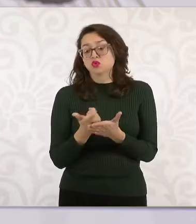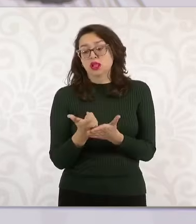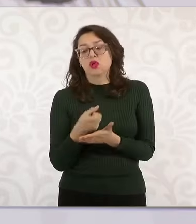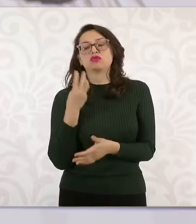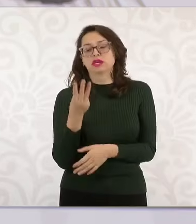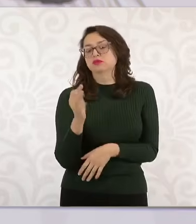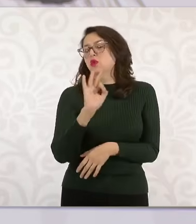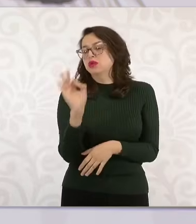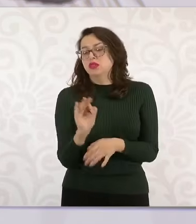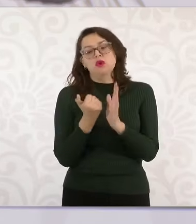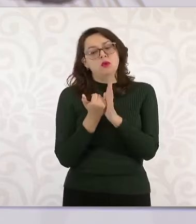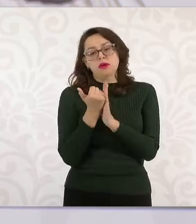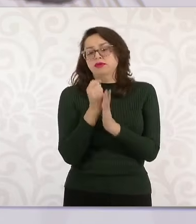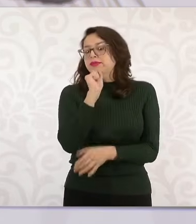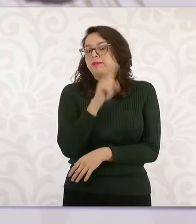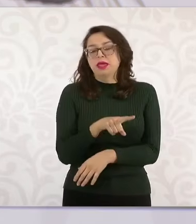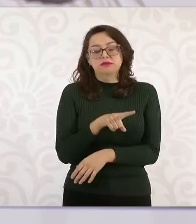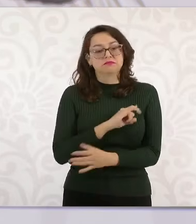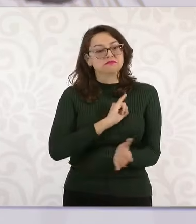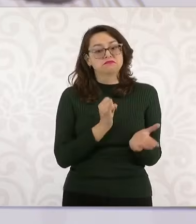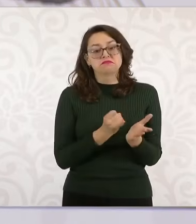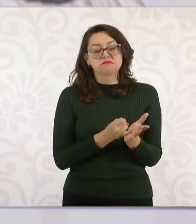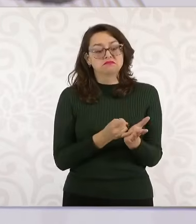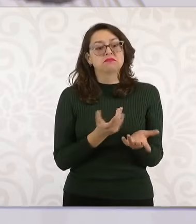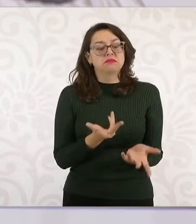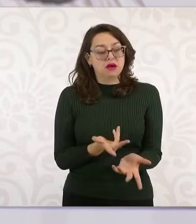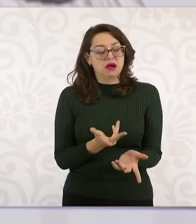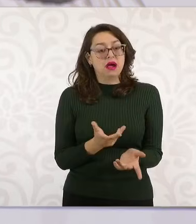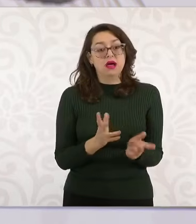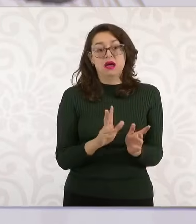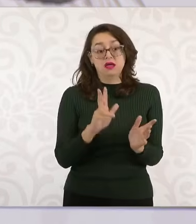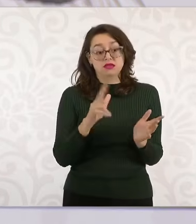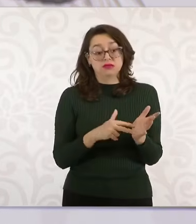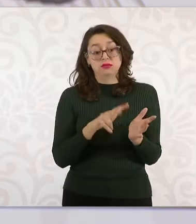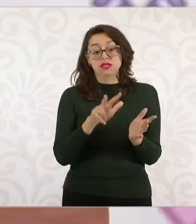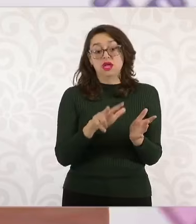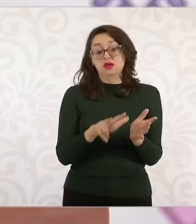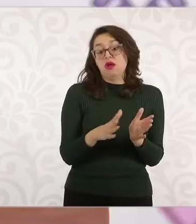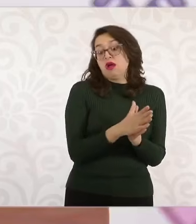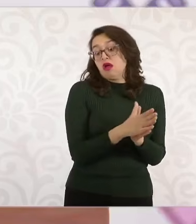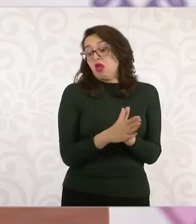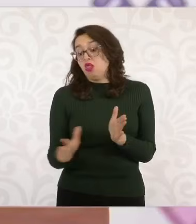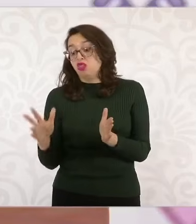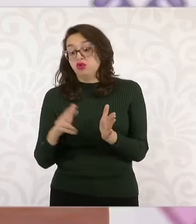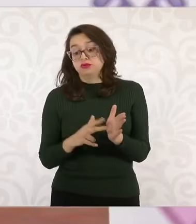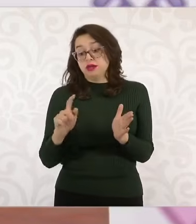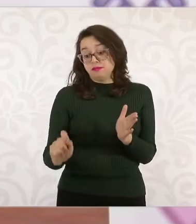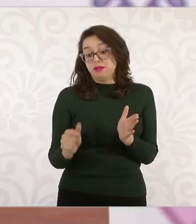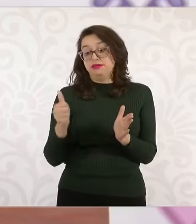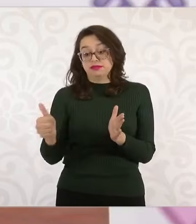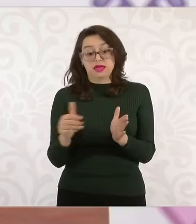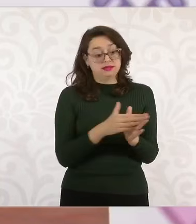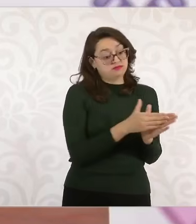más. Bueno, ahora, de 2018 al 2026, incluyendo